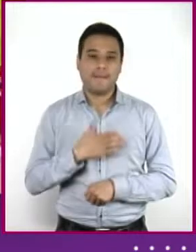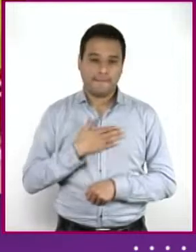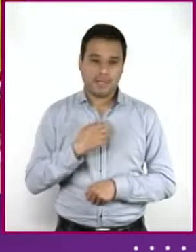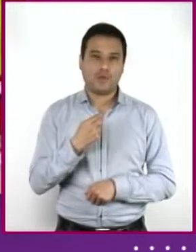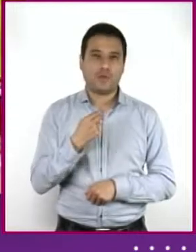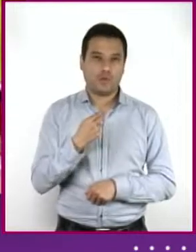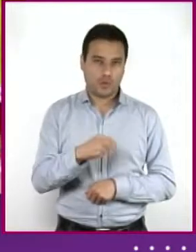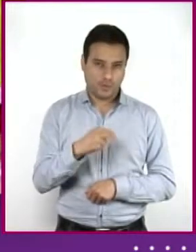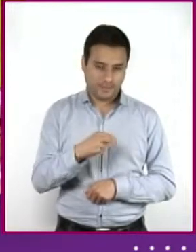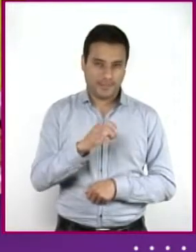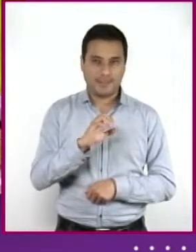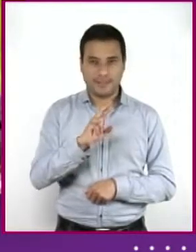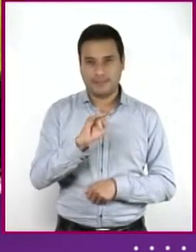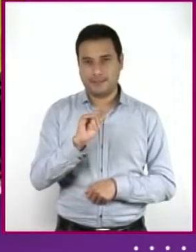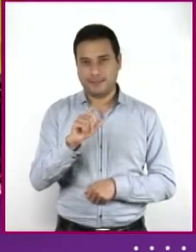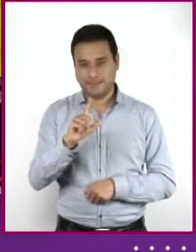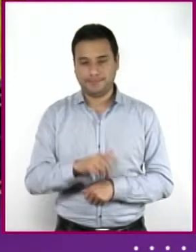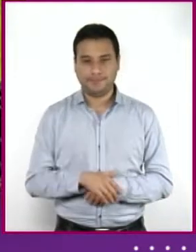Crystal.